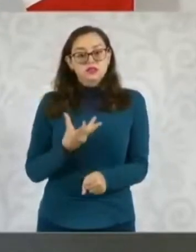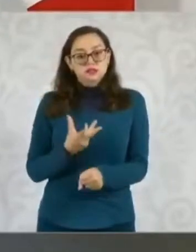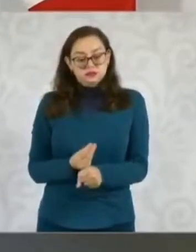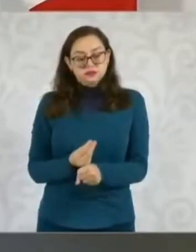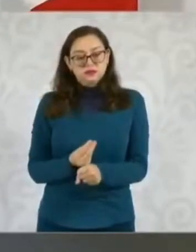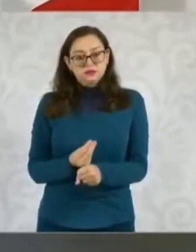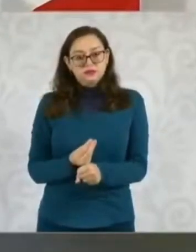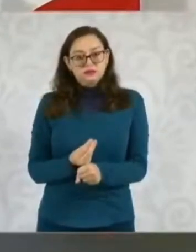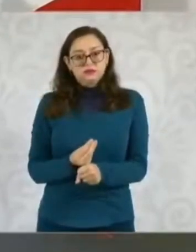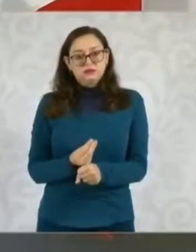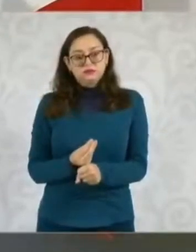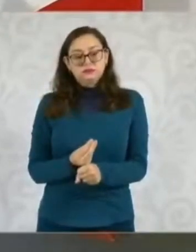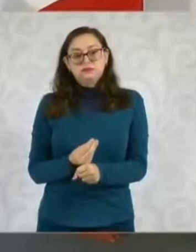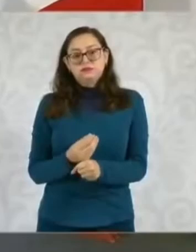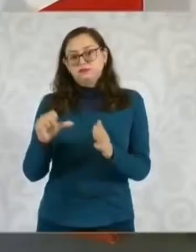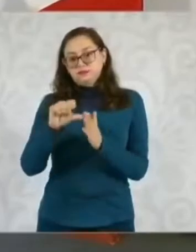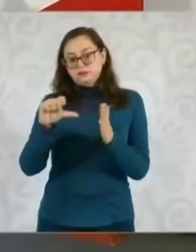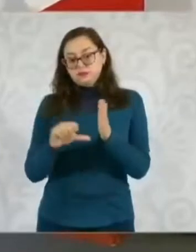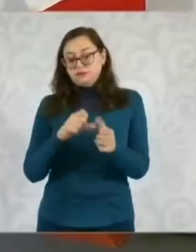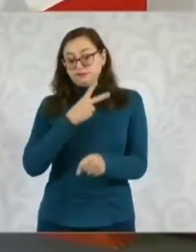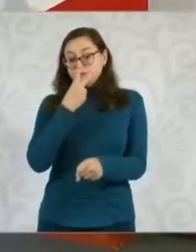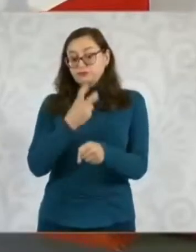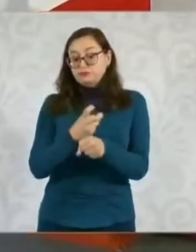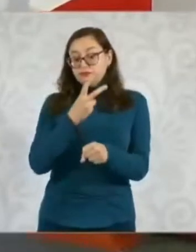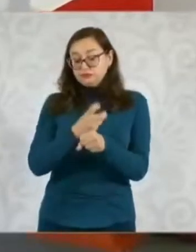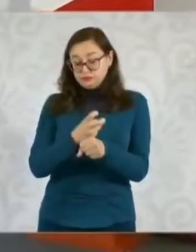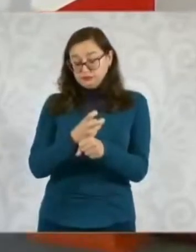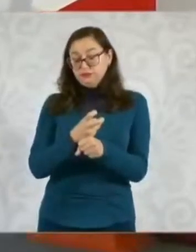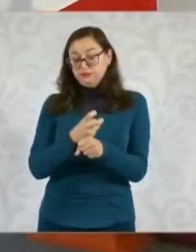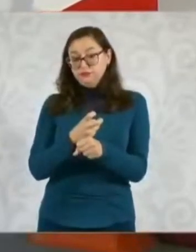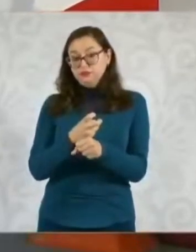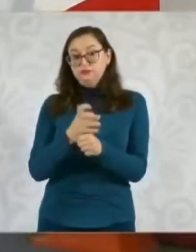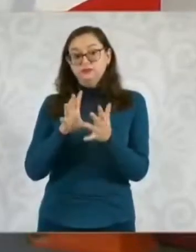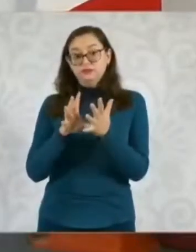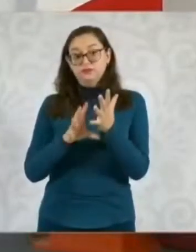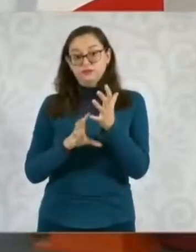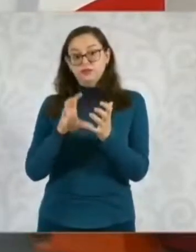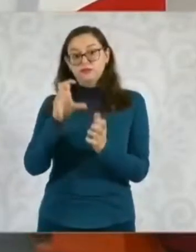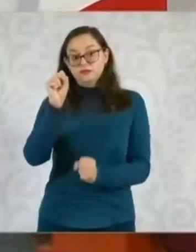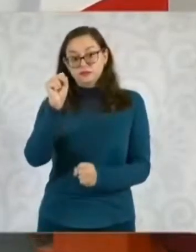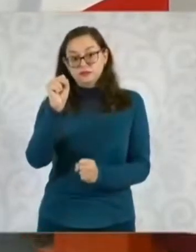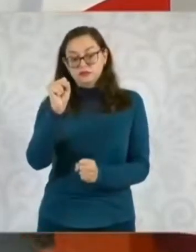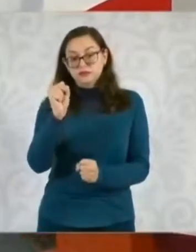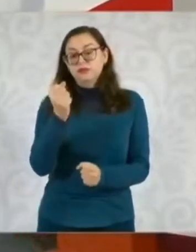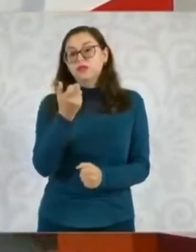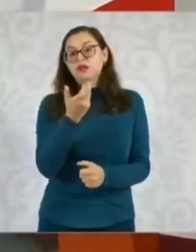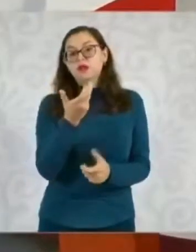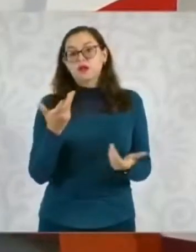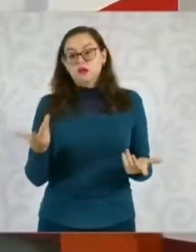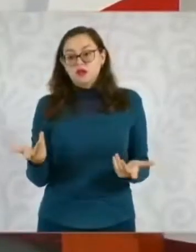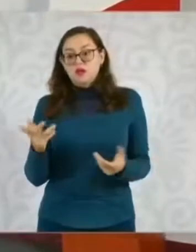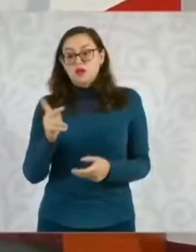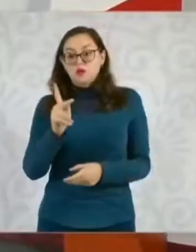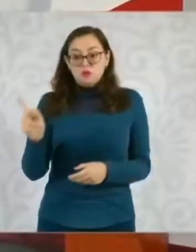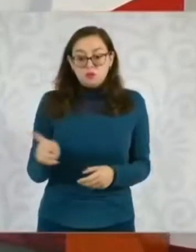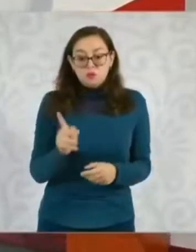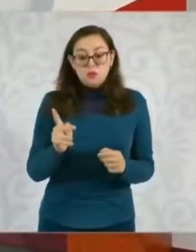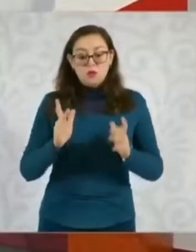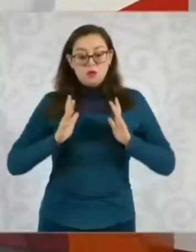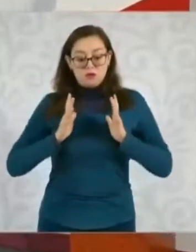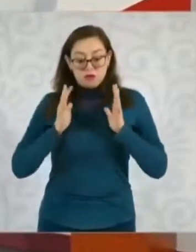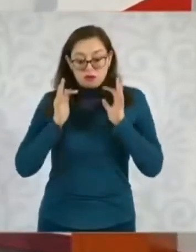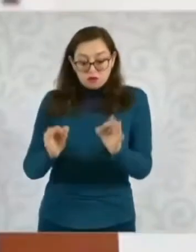segundo constitucional, que reconoce con derechos plenos y como sujetos de derecho a los pueblos